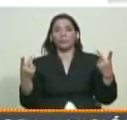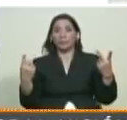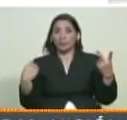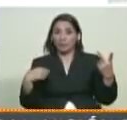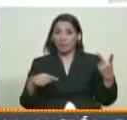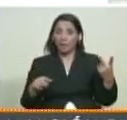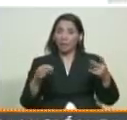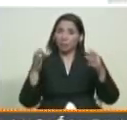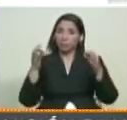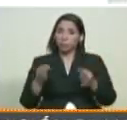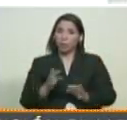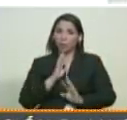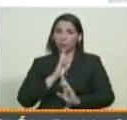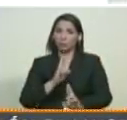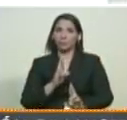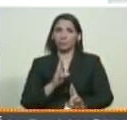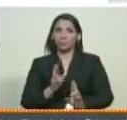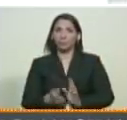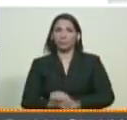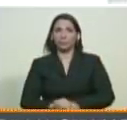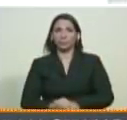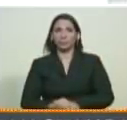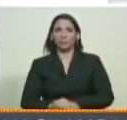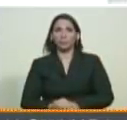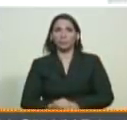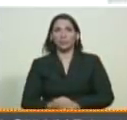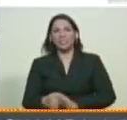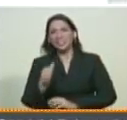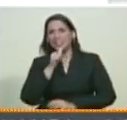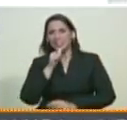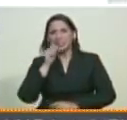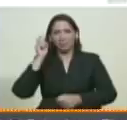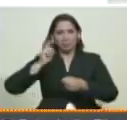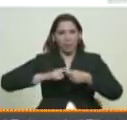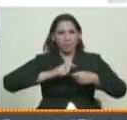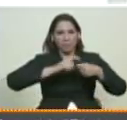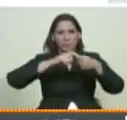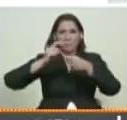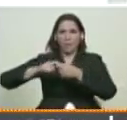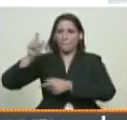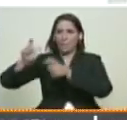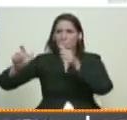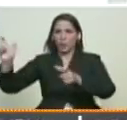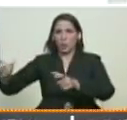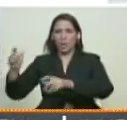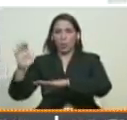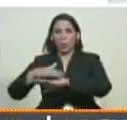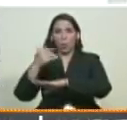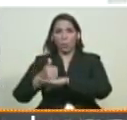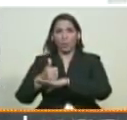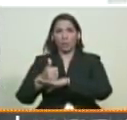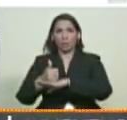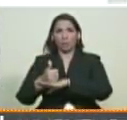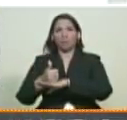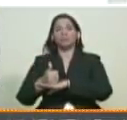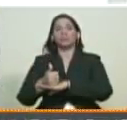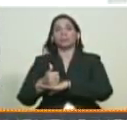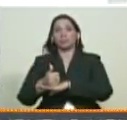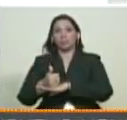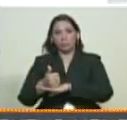resultado final, sino que quienes aparecen como involucrados finalmente, y ha sido una